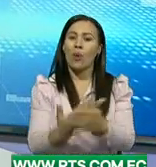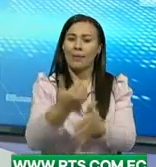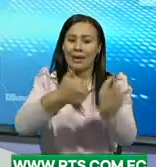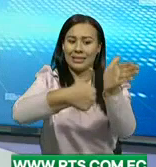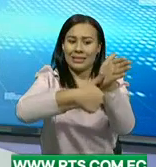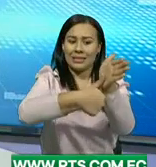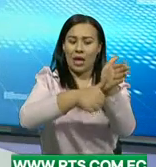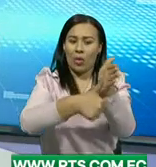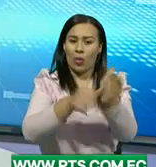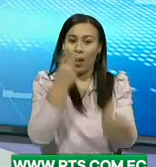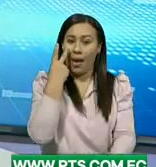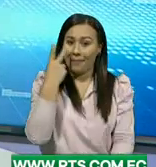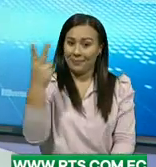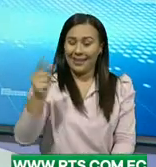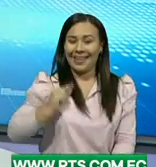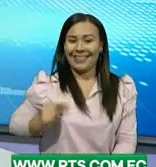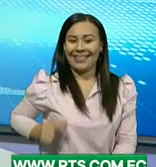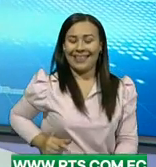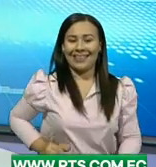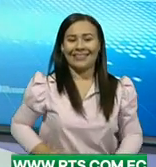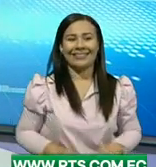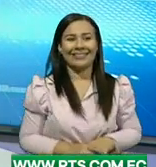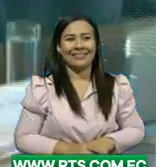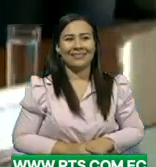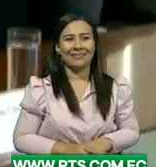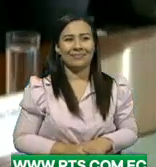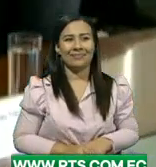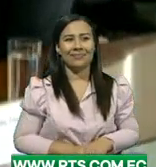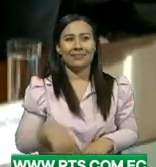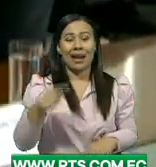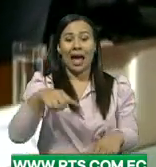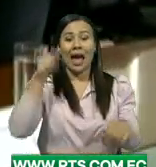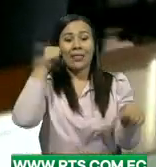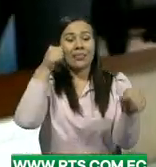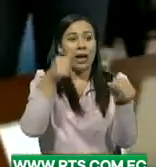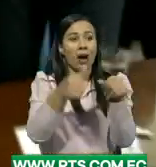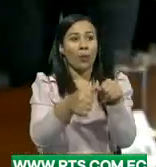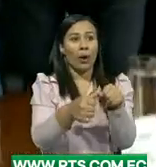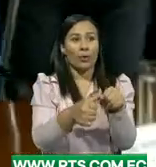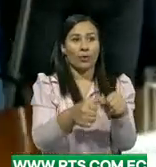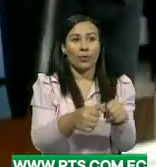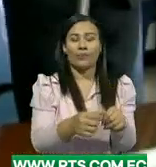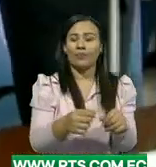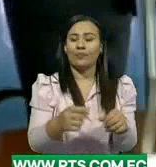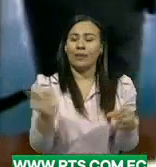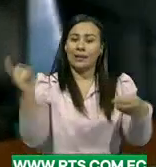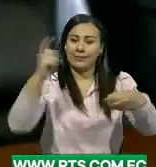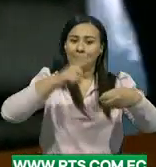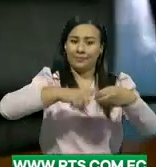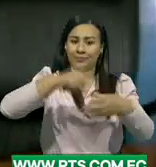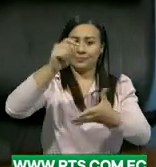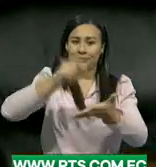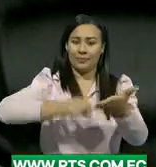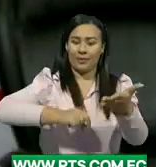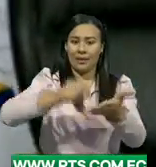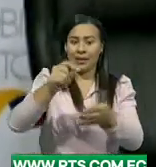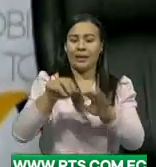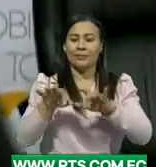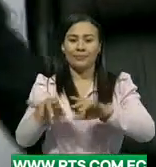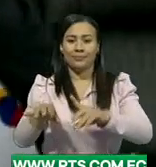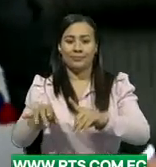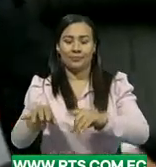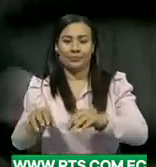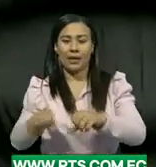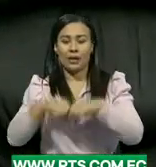de identidad. Preste mucha atención. Mediante una rueda de prensa, las autoridades del Ministerio de Telecomunicaciones y de